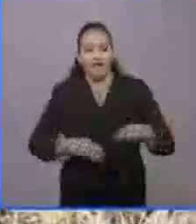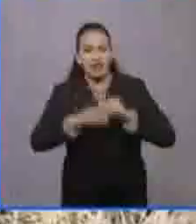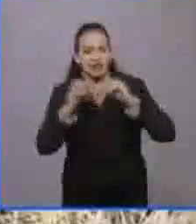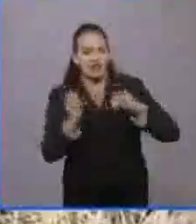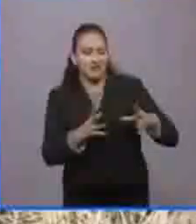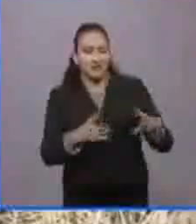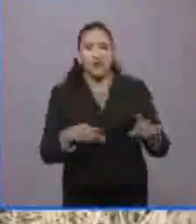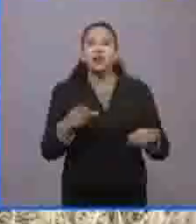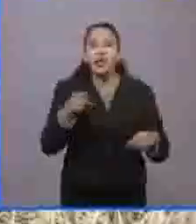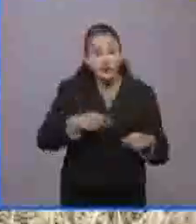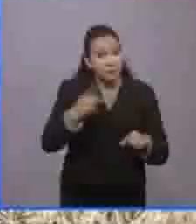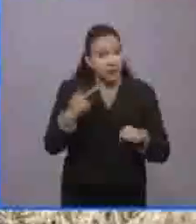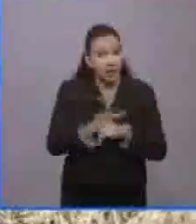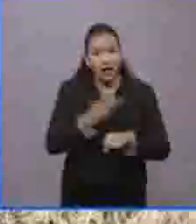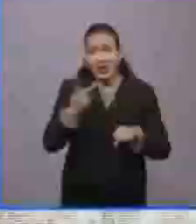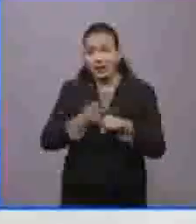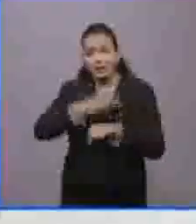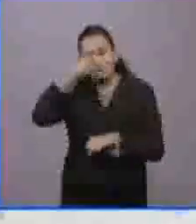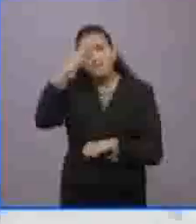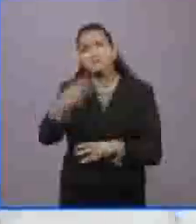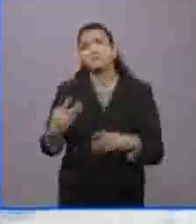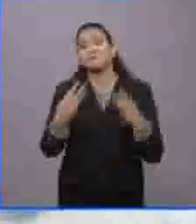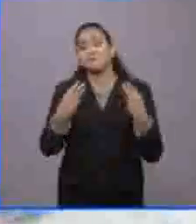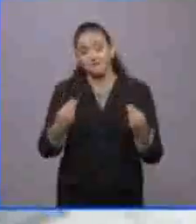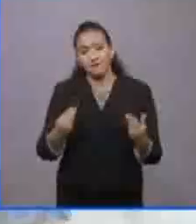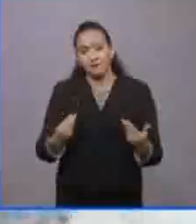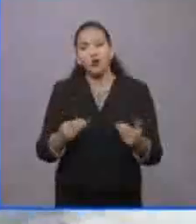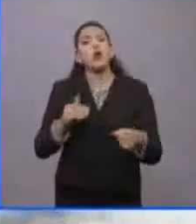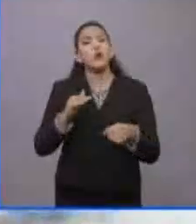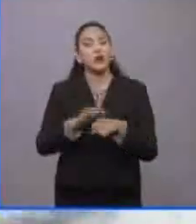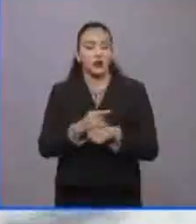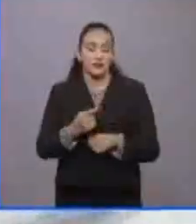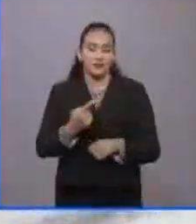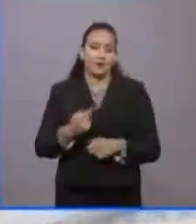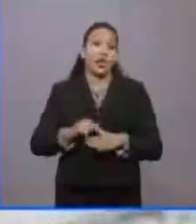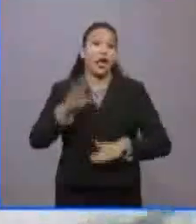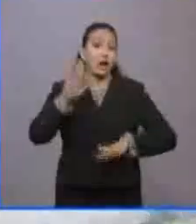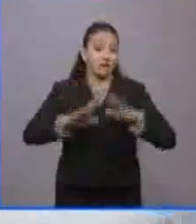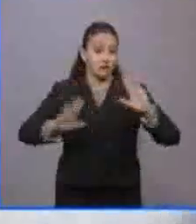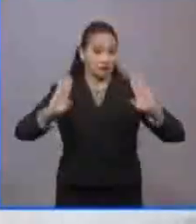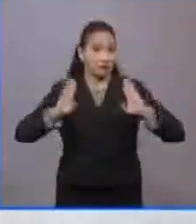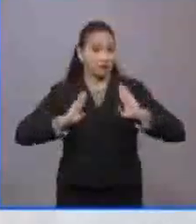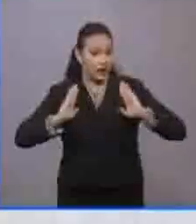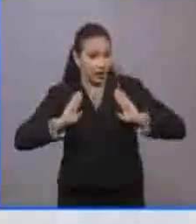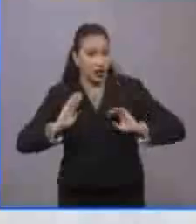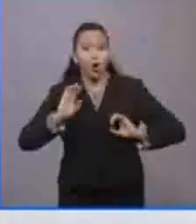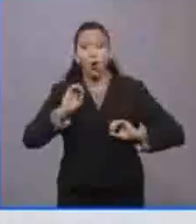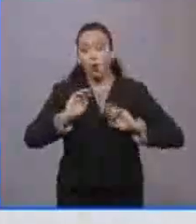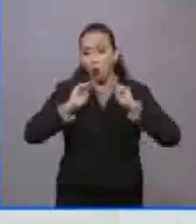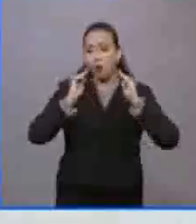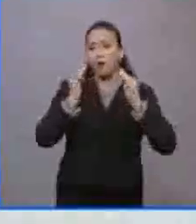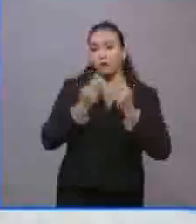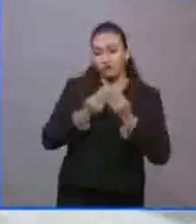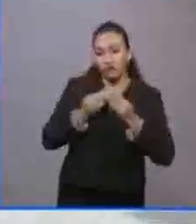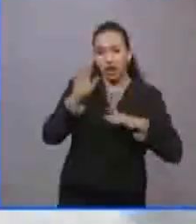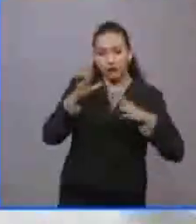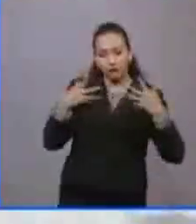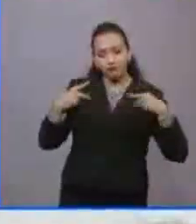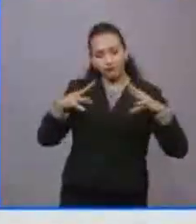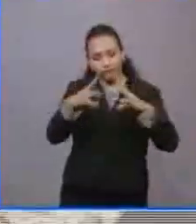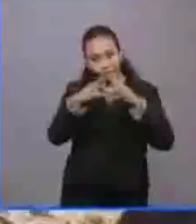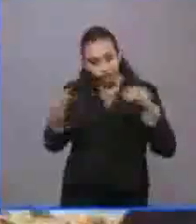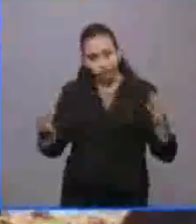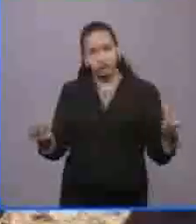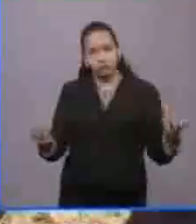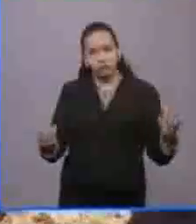en su territorio, delito que puede ser perpetrado por grupos paramilitares o integrantes de la delincuencia organizada, lo que